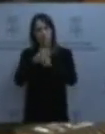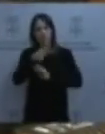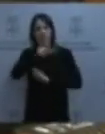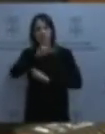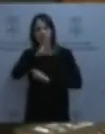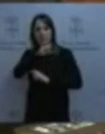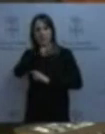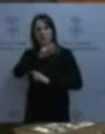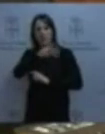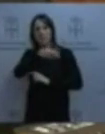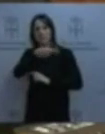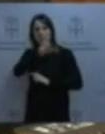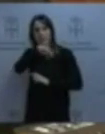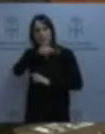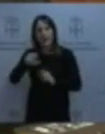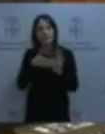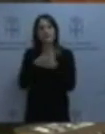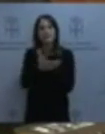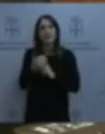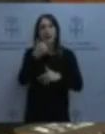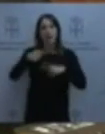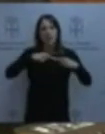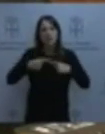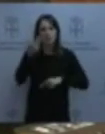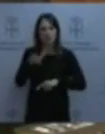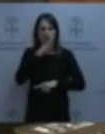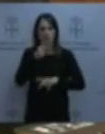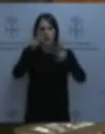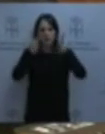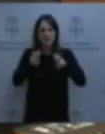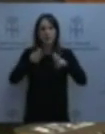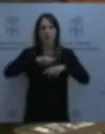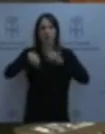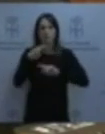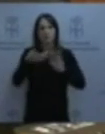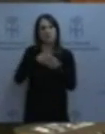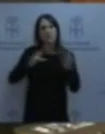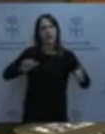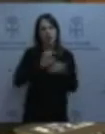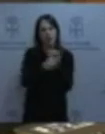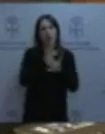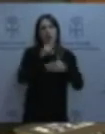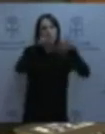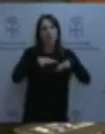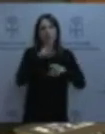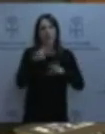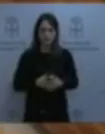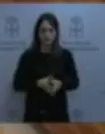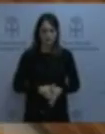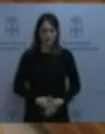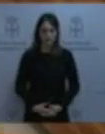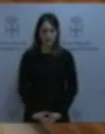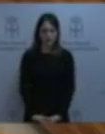en las decisiones que tomaron durante el periodo en que se produjeron los hechos que han sido objetos de condenas por la comercialización de deuda subordinada?